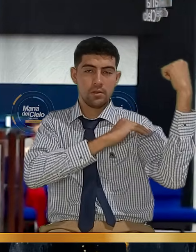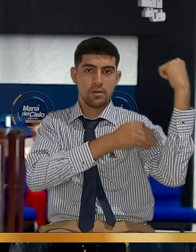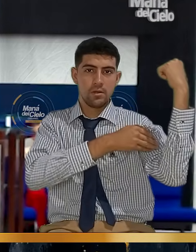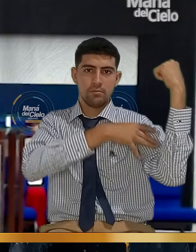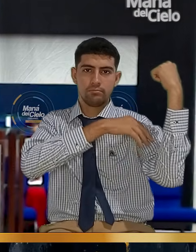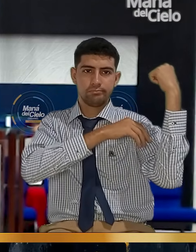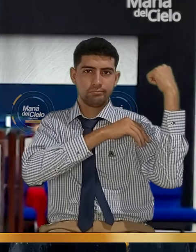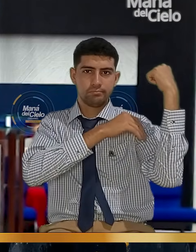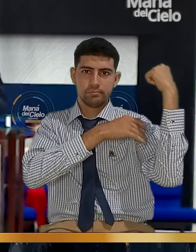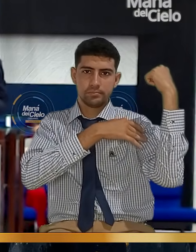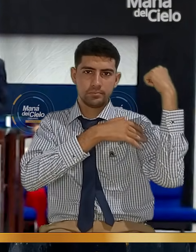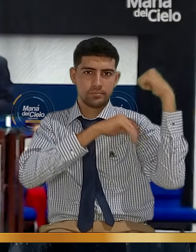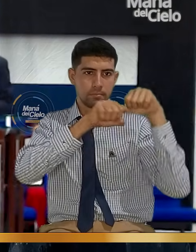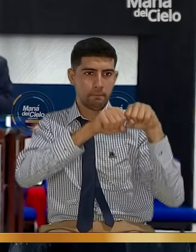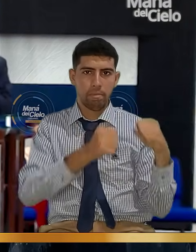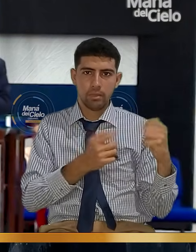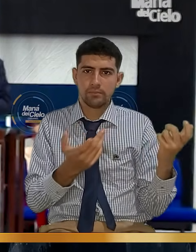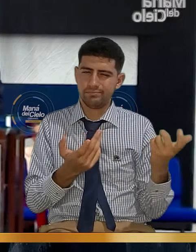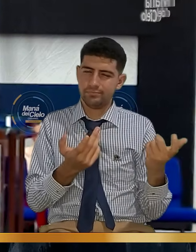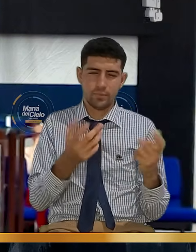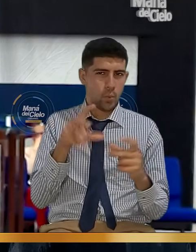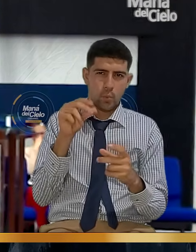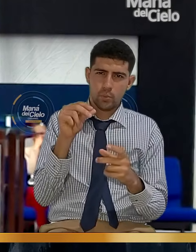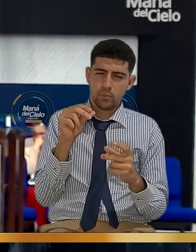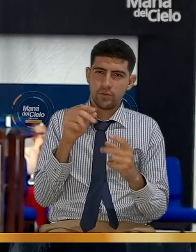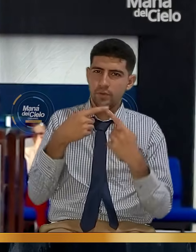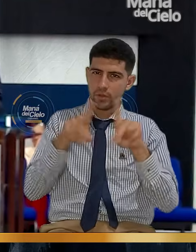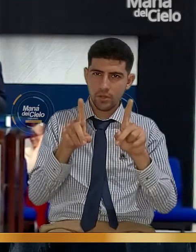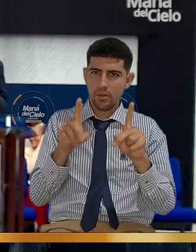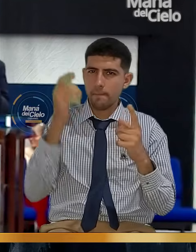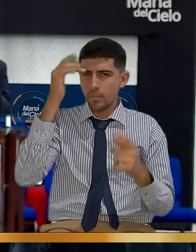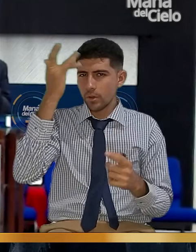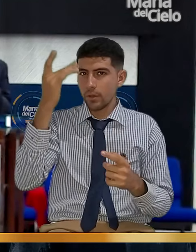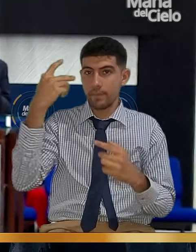que porque no saben acomodar, pero que Dios nos ayude a conocer las